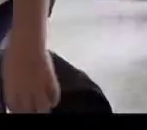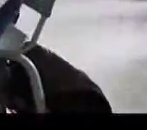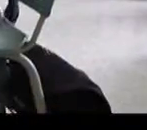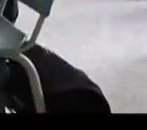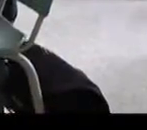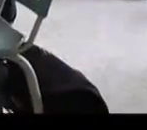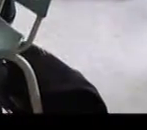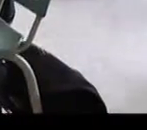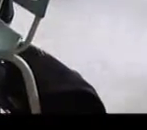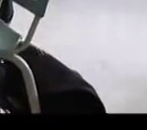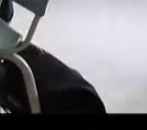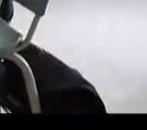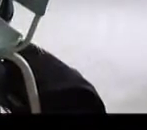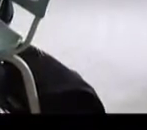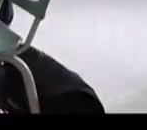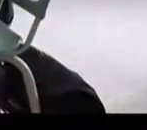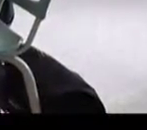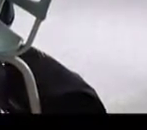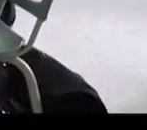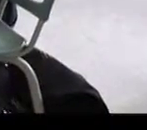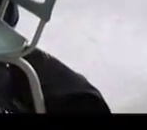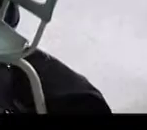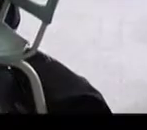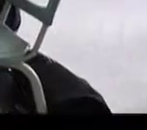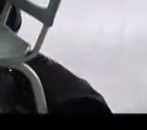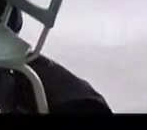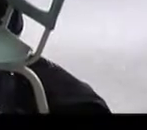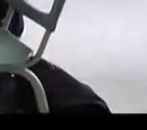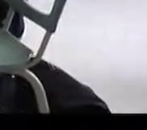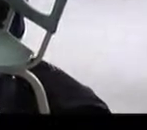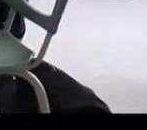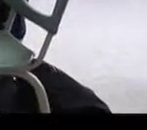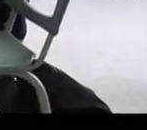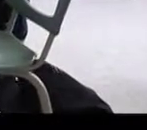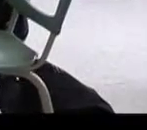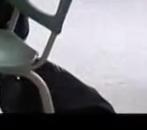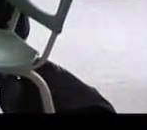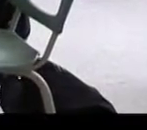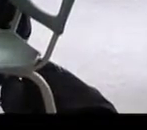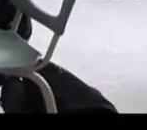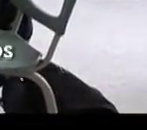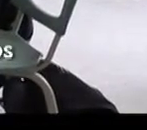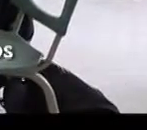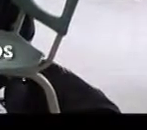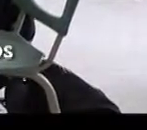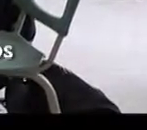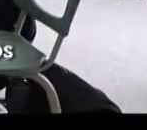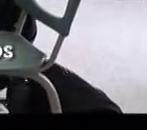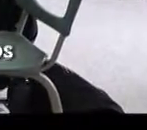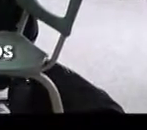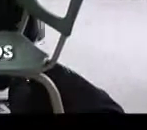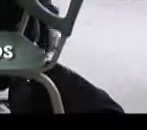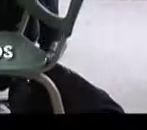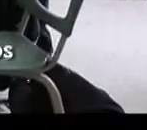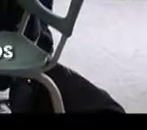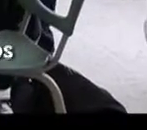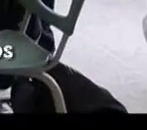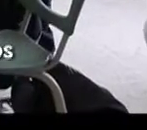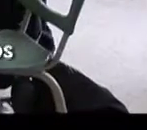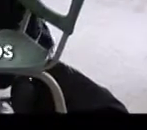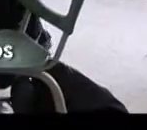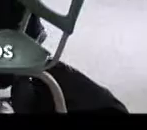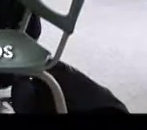de que les gusta andar en unos cuantos momentos solos. A mí me gusta pasar en unos